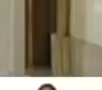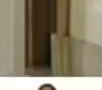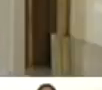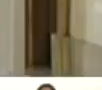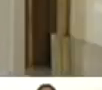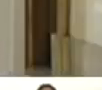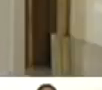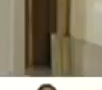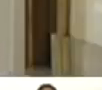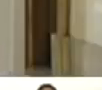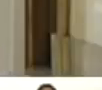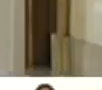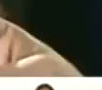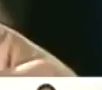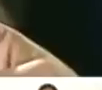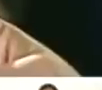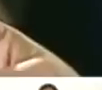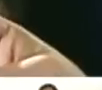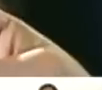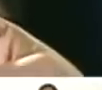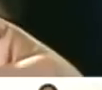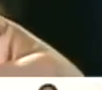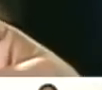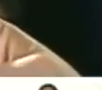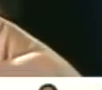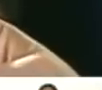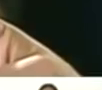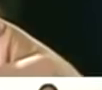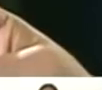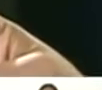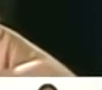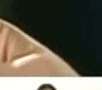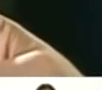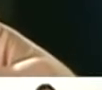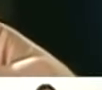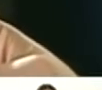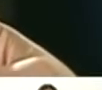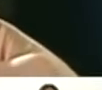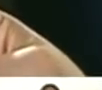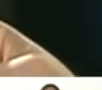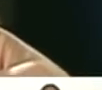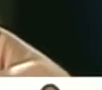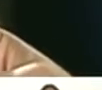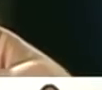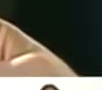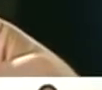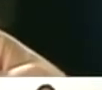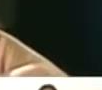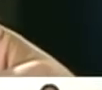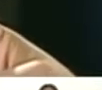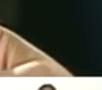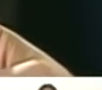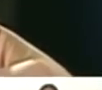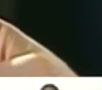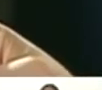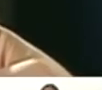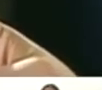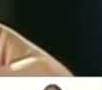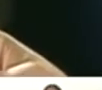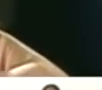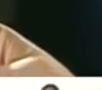objetivo: prepararnos para enfrentar, controlar y superar esta pandemia